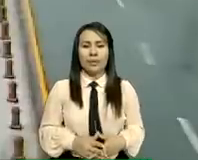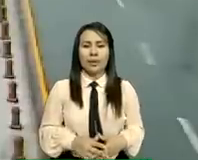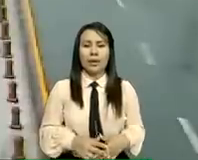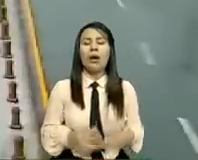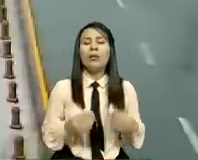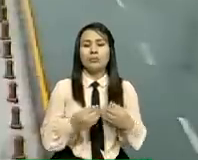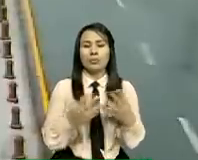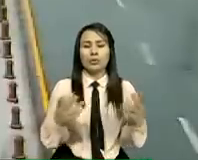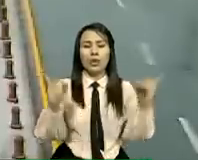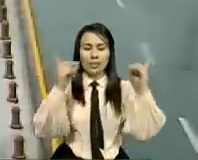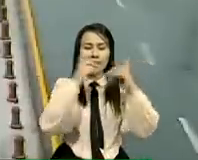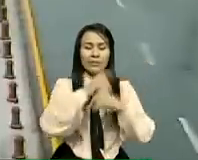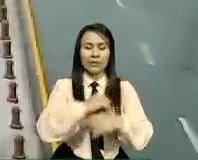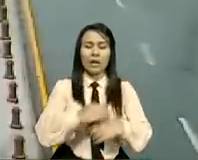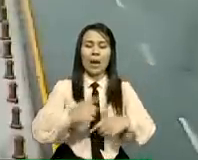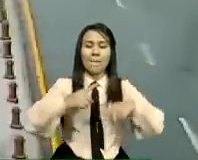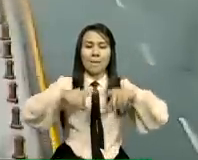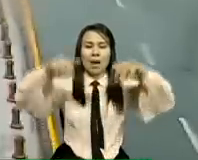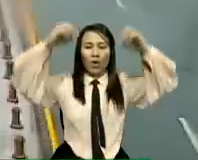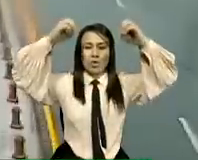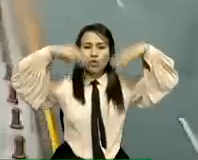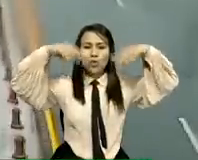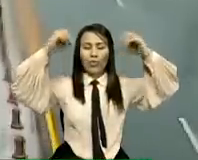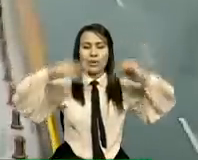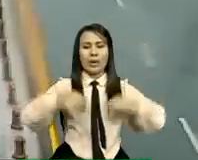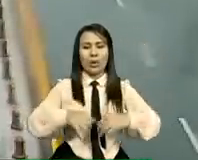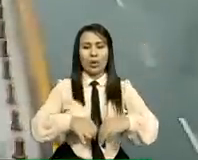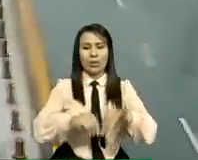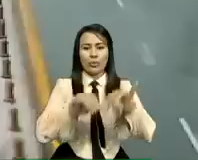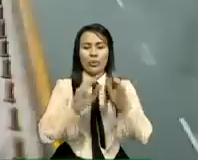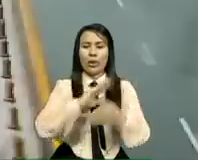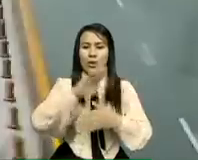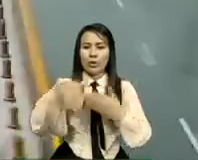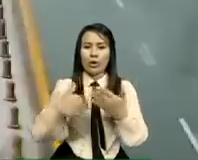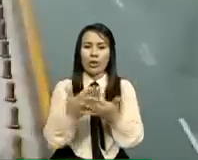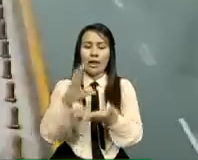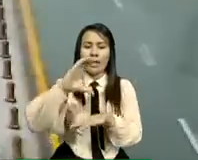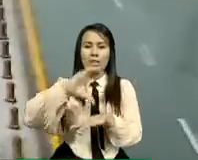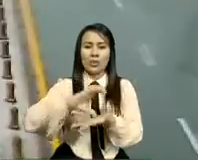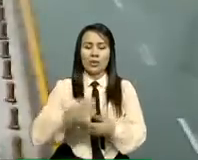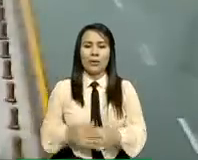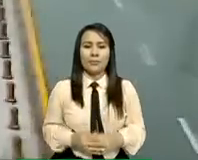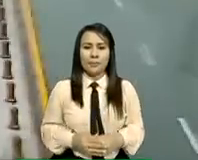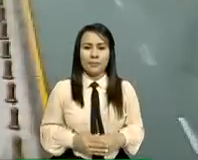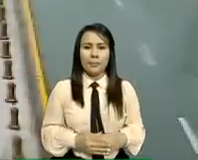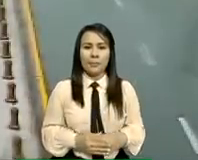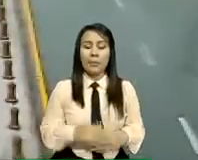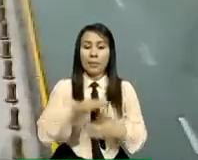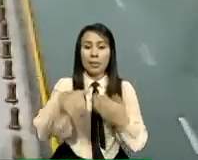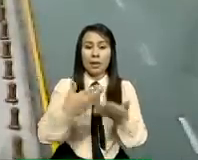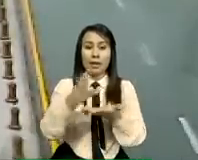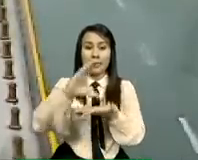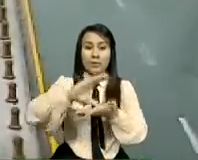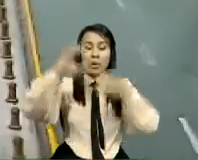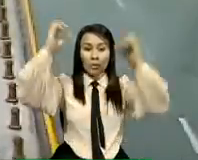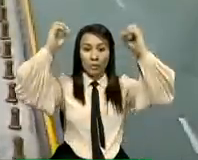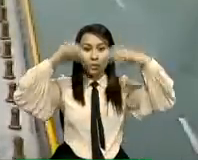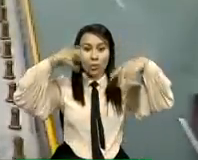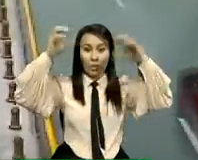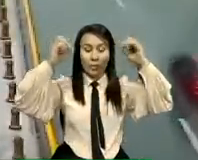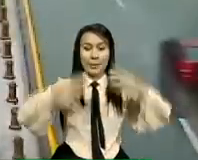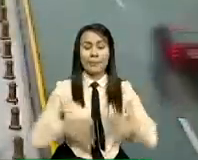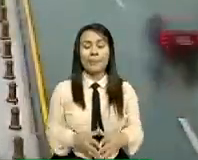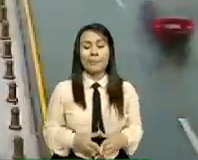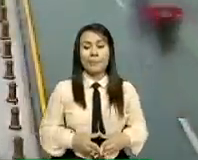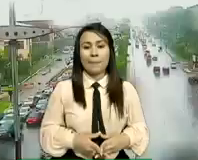descongestionado, pero la lluvia persiste, parece que en toda la ciudad. Parece que en toda la ciudad es generalizada ya la